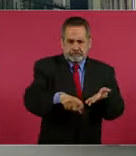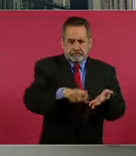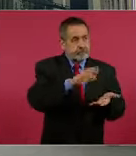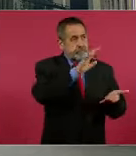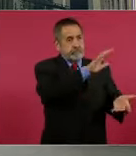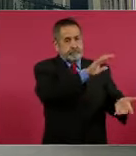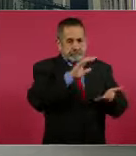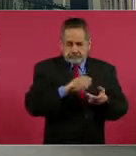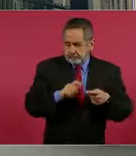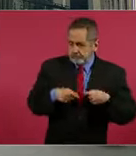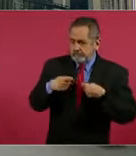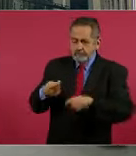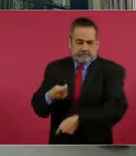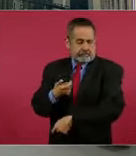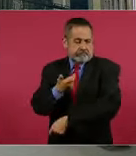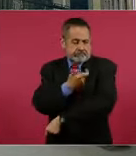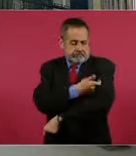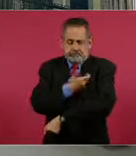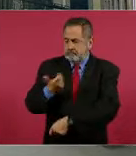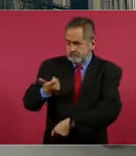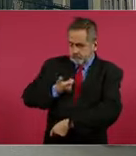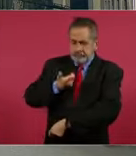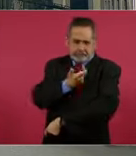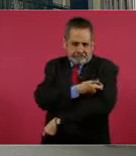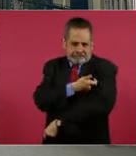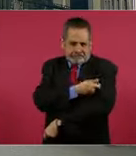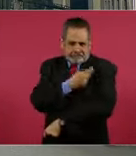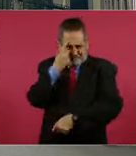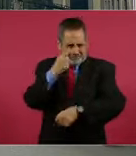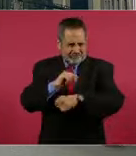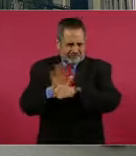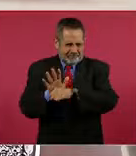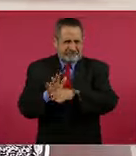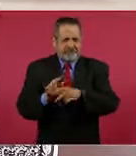puedan importarse vacunas